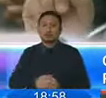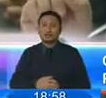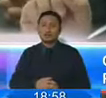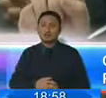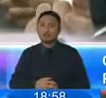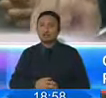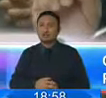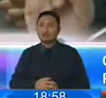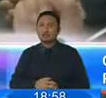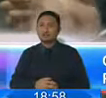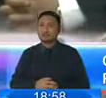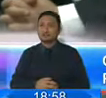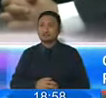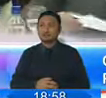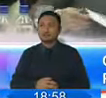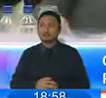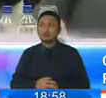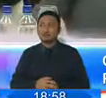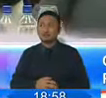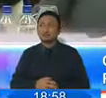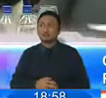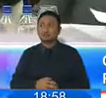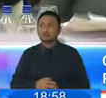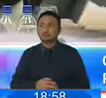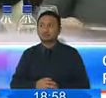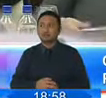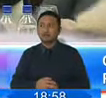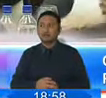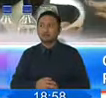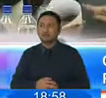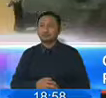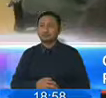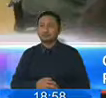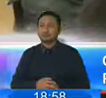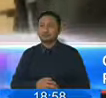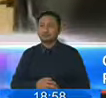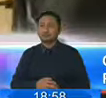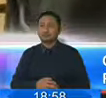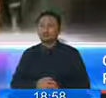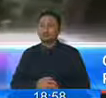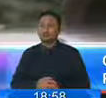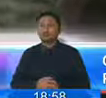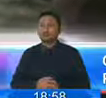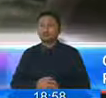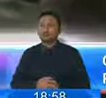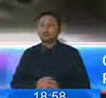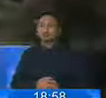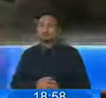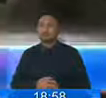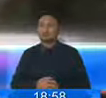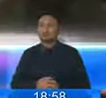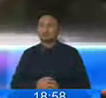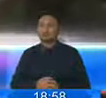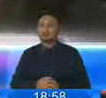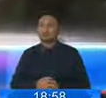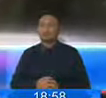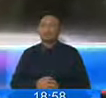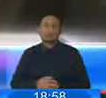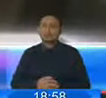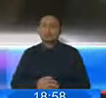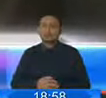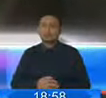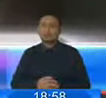Criticaban duramente el trabajo del Consejo. Ustedes le quedan debiendo al país. Que estamos hablando de la imparcialidad, de la independencia